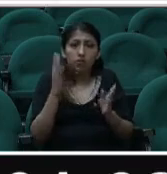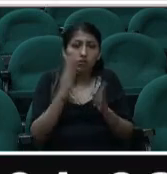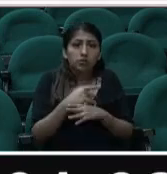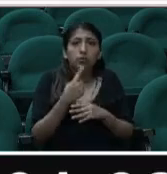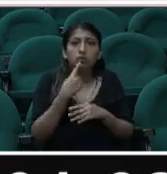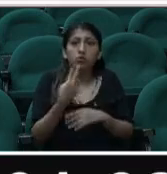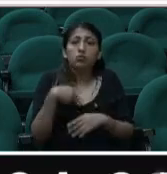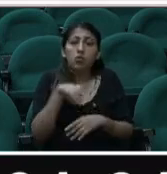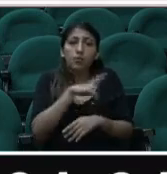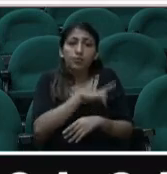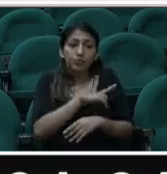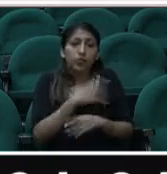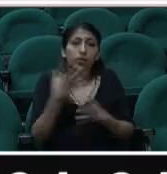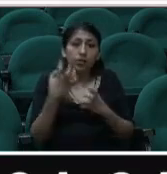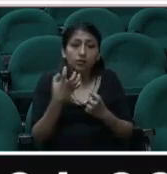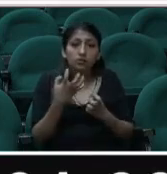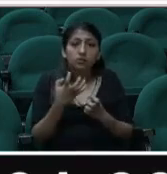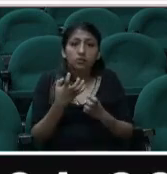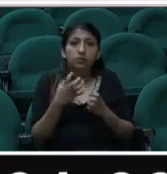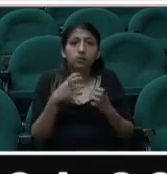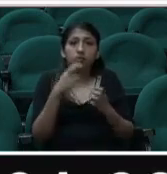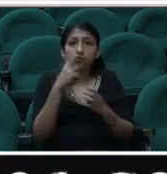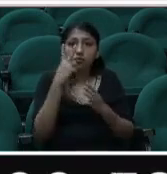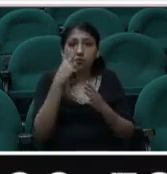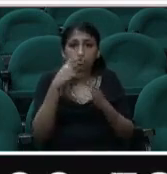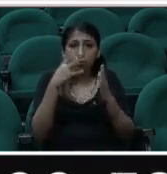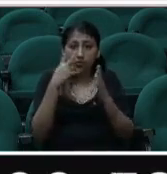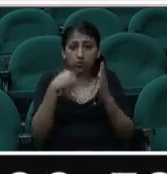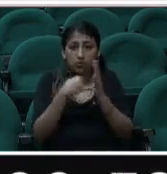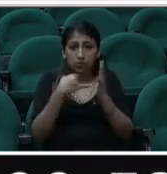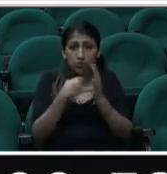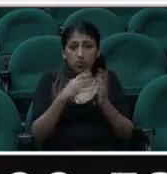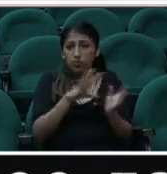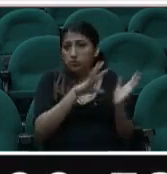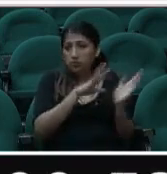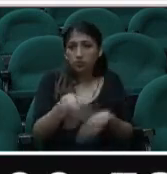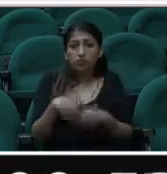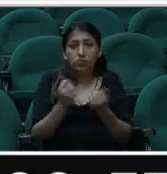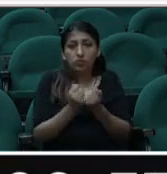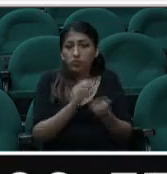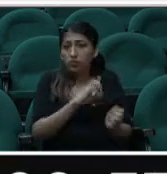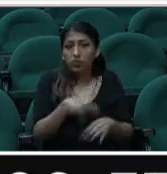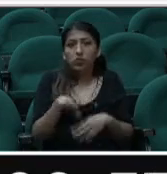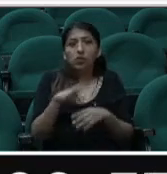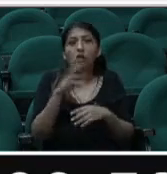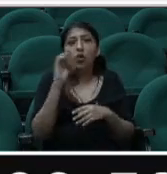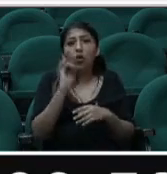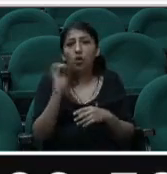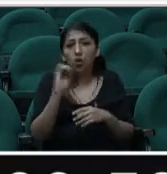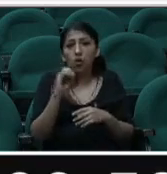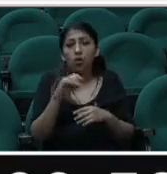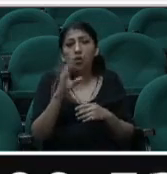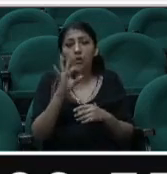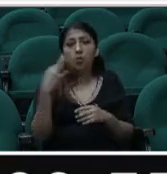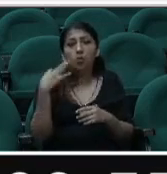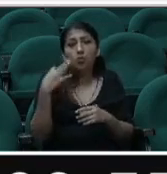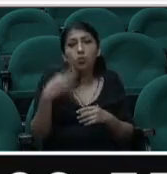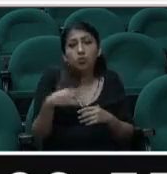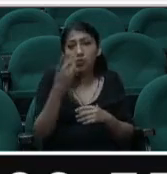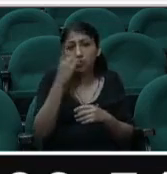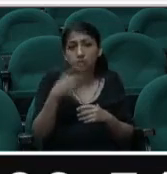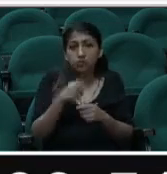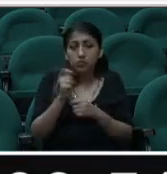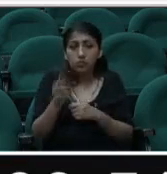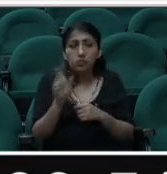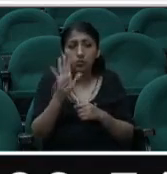entonces nuestra propuesta es totalmente que se derogue el nuevo régimen de microempresas o en su caso se plantee como algo voluntario la